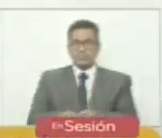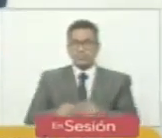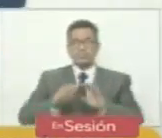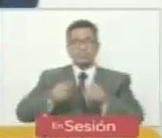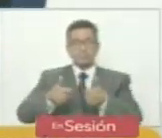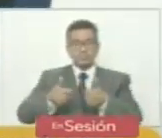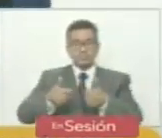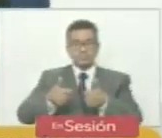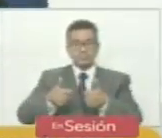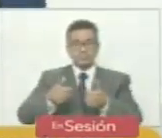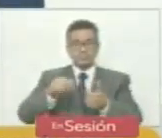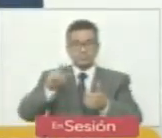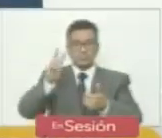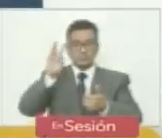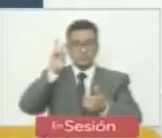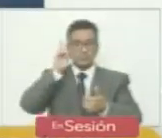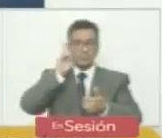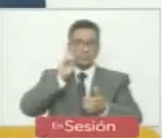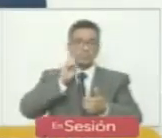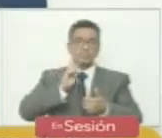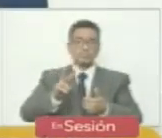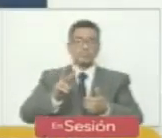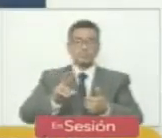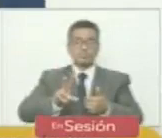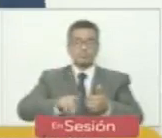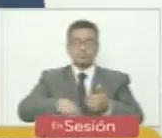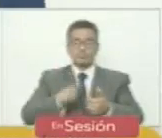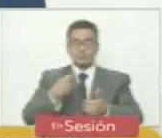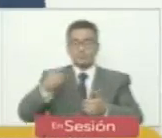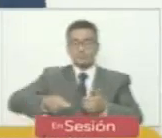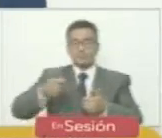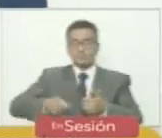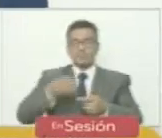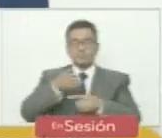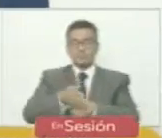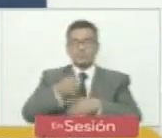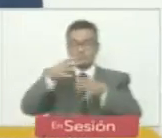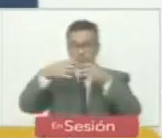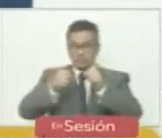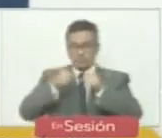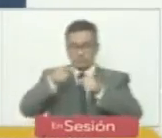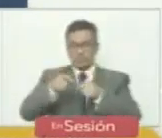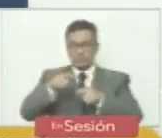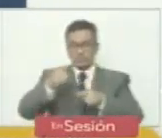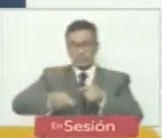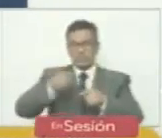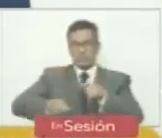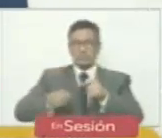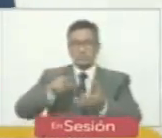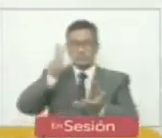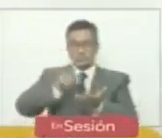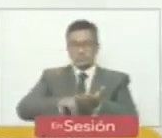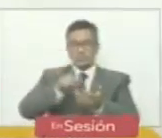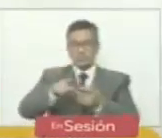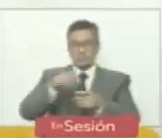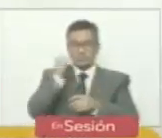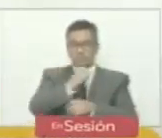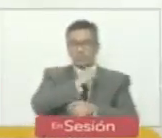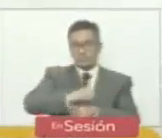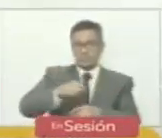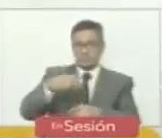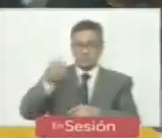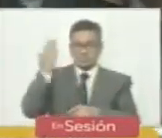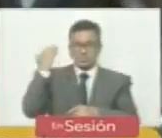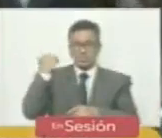empiecen por limpiar al Poder Judicial. Empiecen por meter preso a los jueces que avalaron asesinatos en la